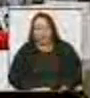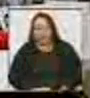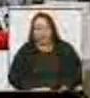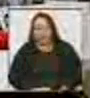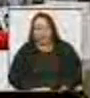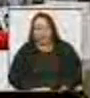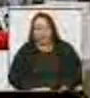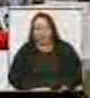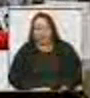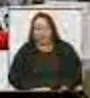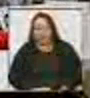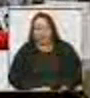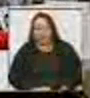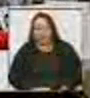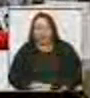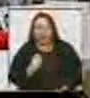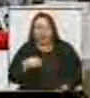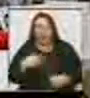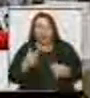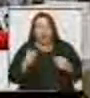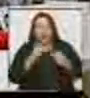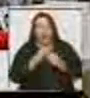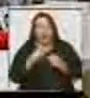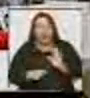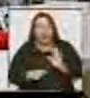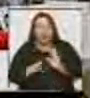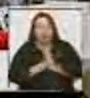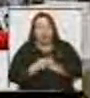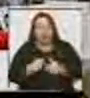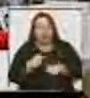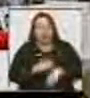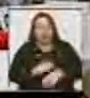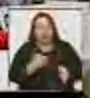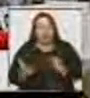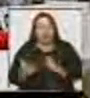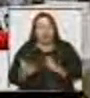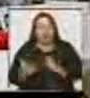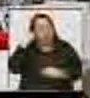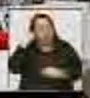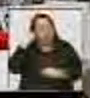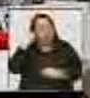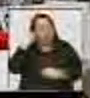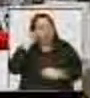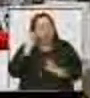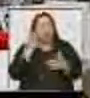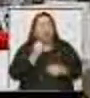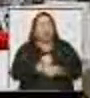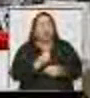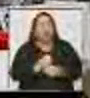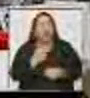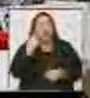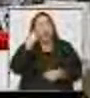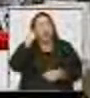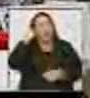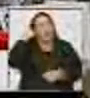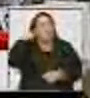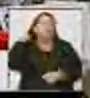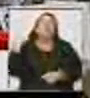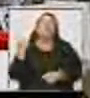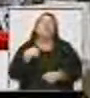mecanismo para poder finalmente garantizar una situación mínima en los periodos en los cuales se encuentran desempleados o